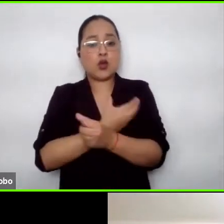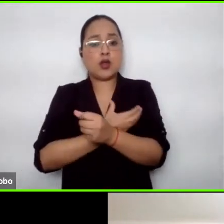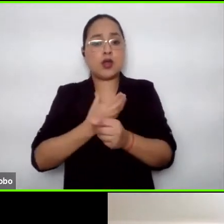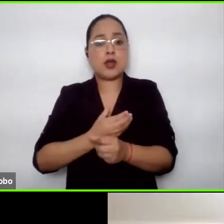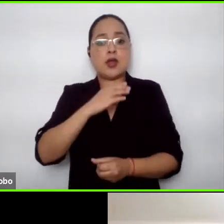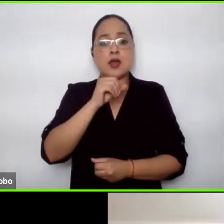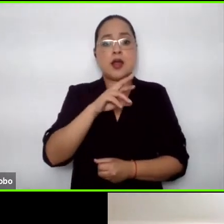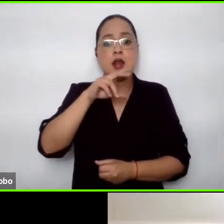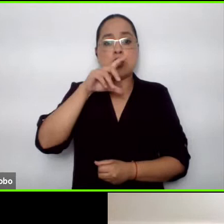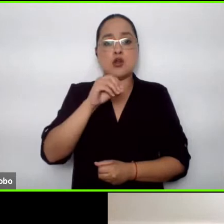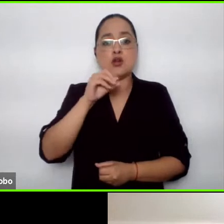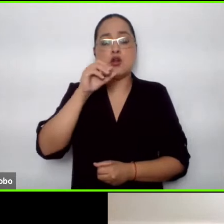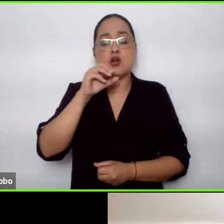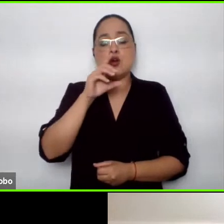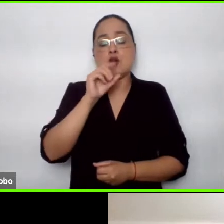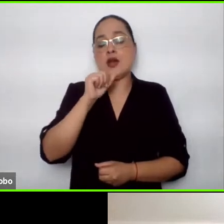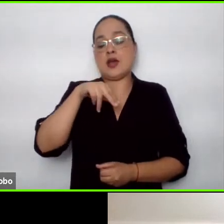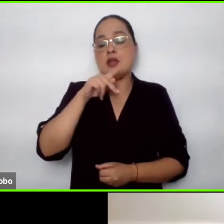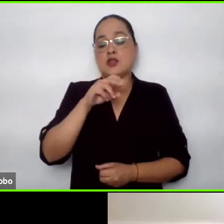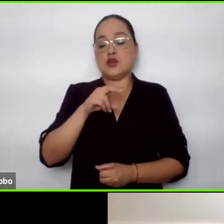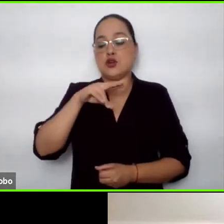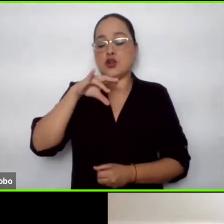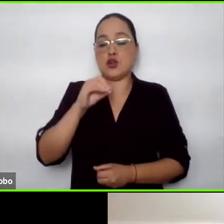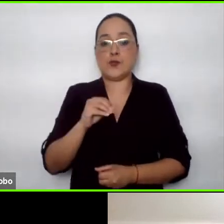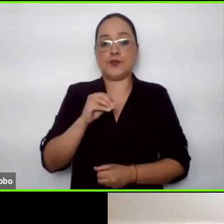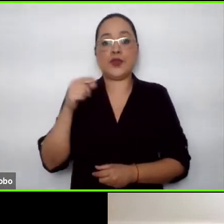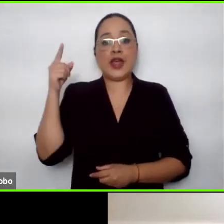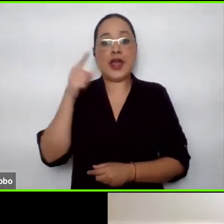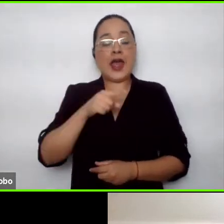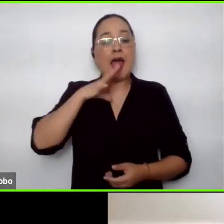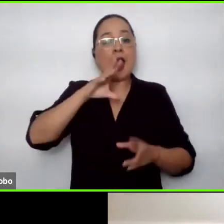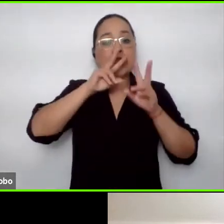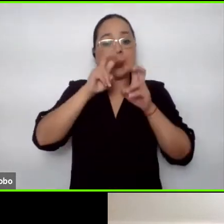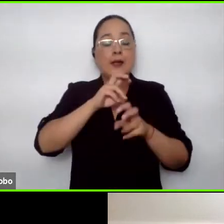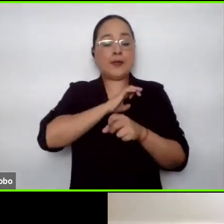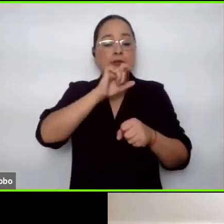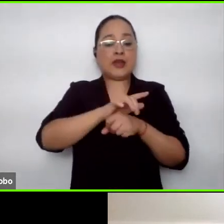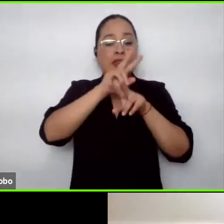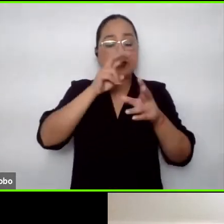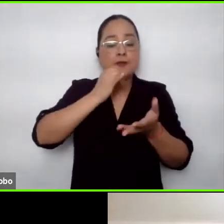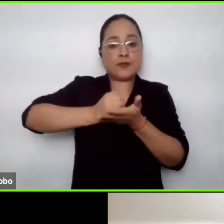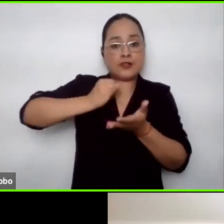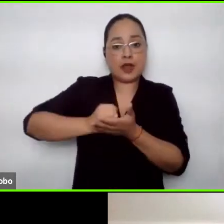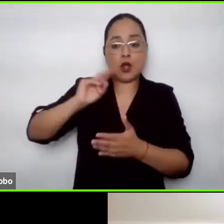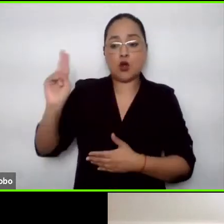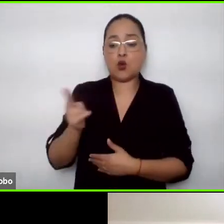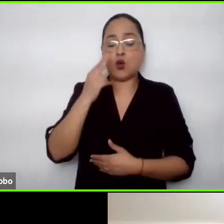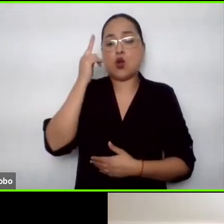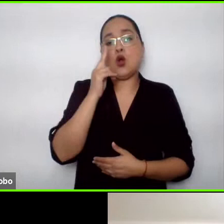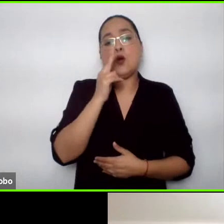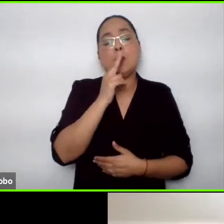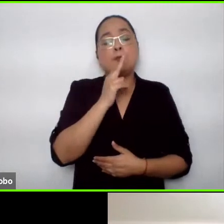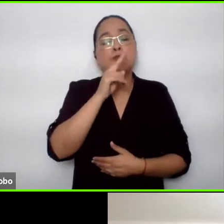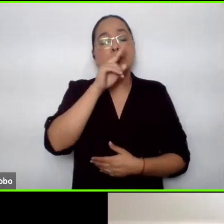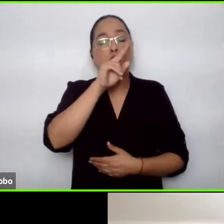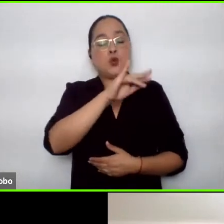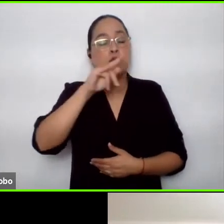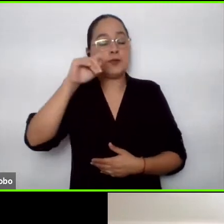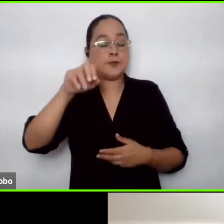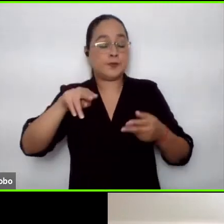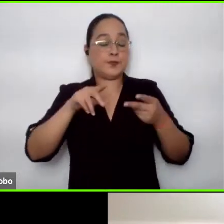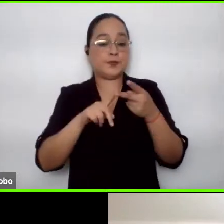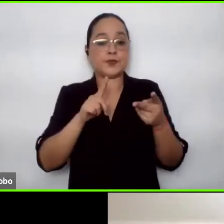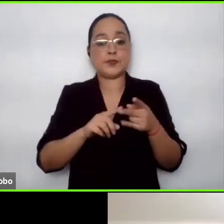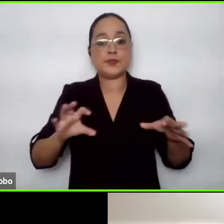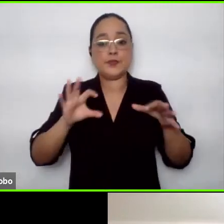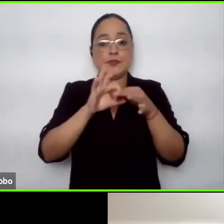Domínguez, quien es licenciado en Derecho y especialista en Derecho Fiscal por la Universidad Tecnológica de México, maestro en Derecho Fiscal por la